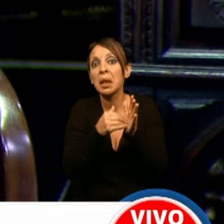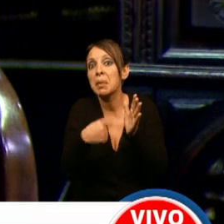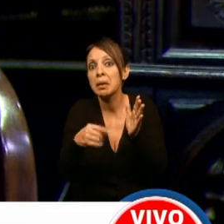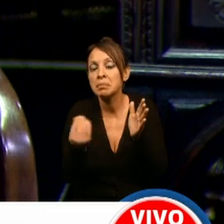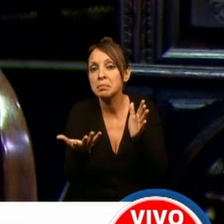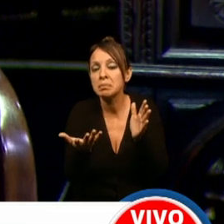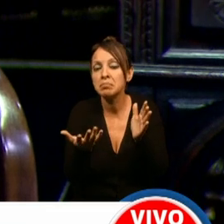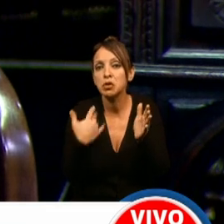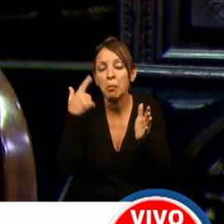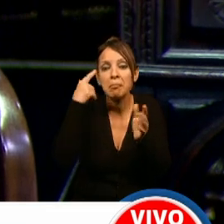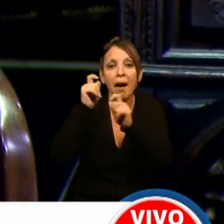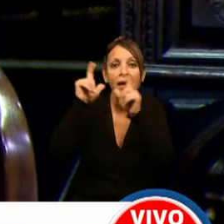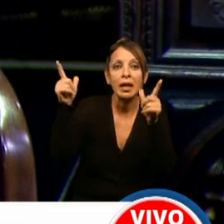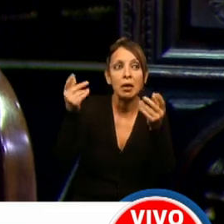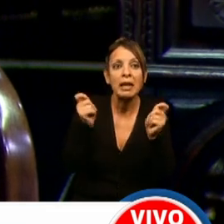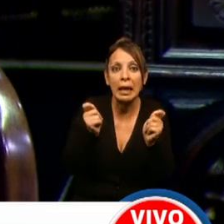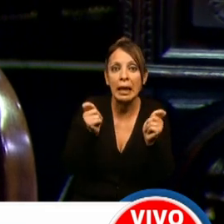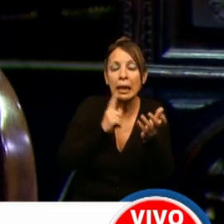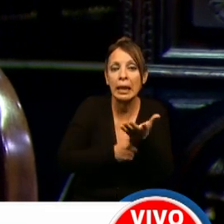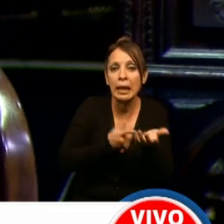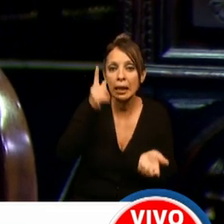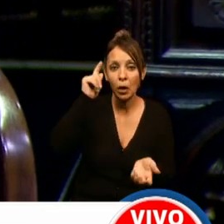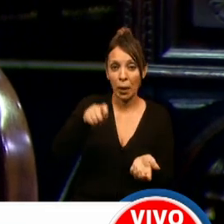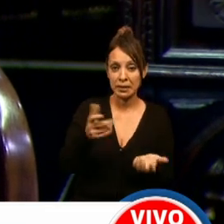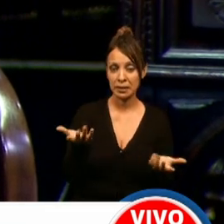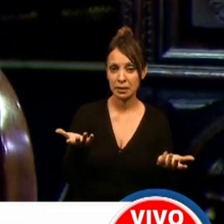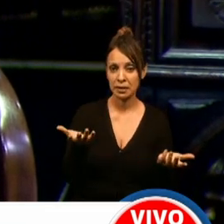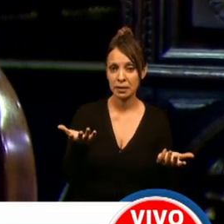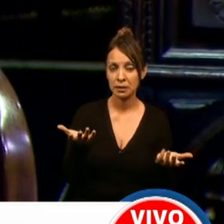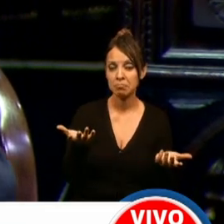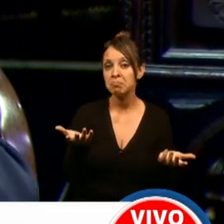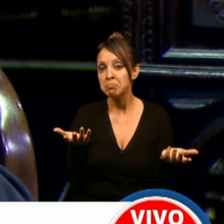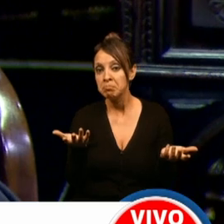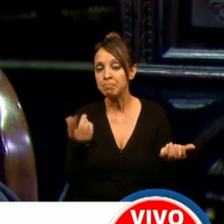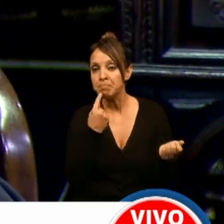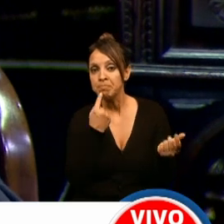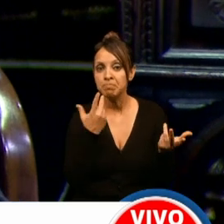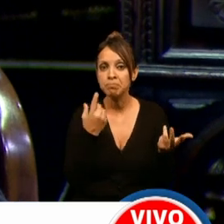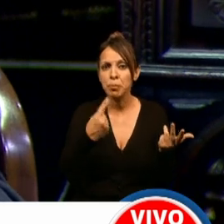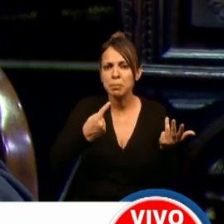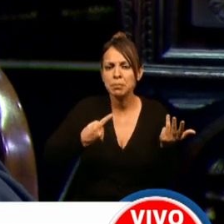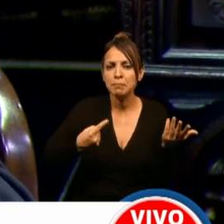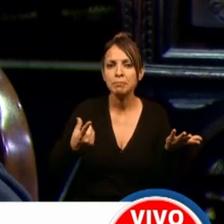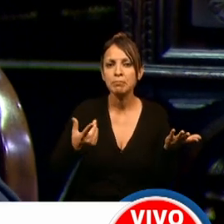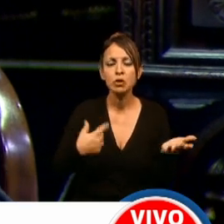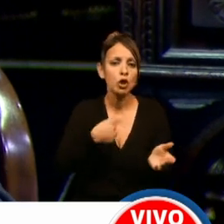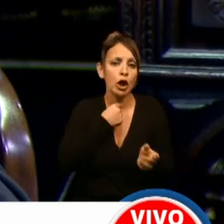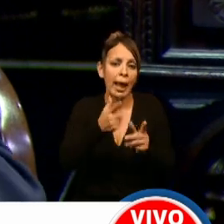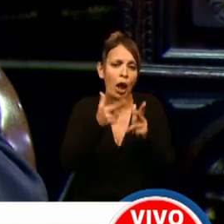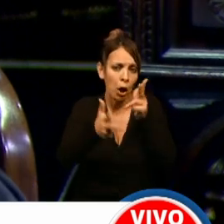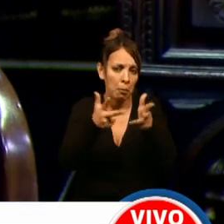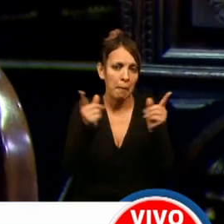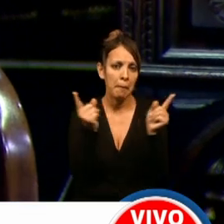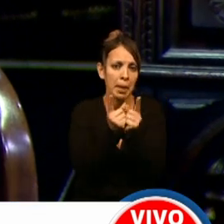crecerá un juez el que deberá meditarlo yo quiero ser breve con